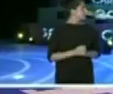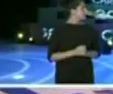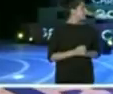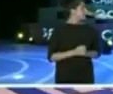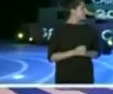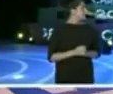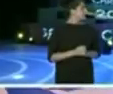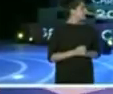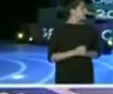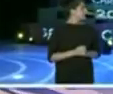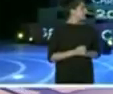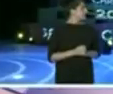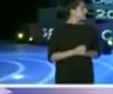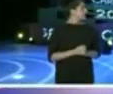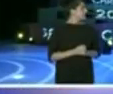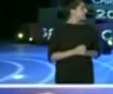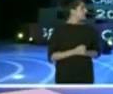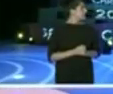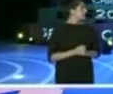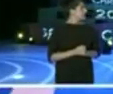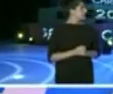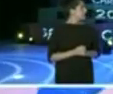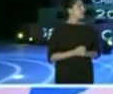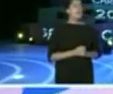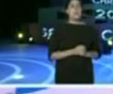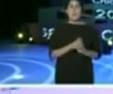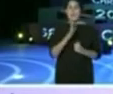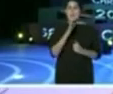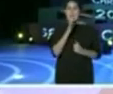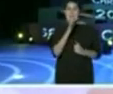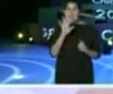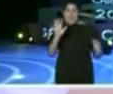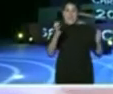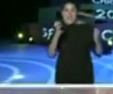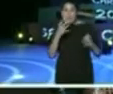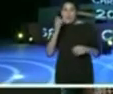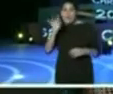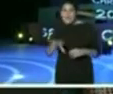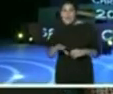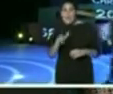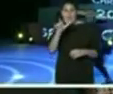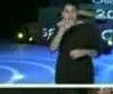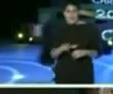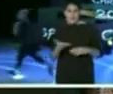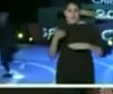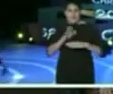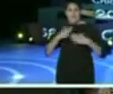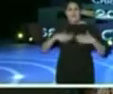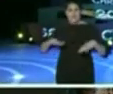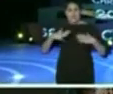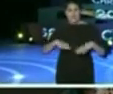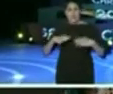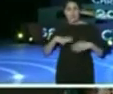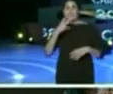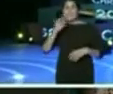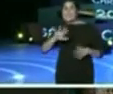¿Quién habrá ganado en el apartado de... Enhorabuena, Pitapito. ¿Quién habrá ganado en el apartado de presentación? Tengo por aquí el sobre. ¿Lo abres tú? Yo te aguanto